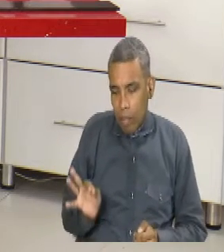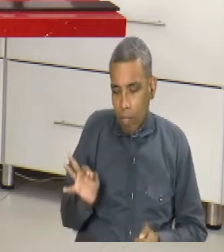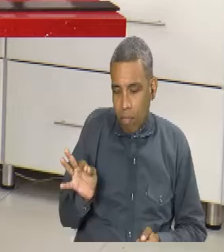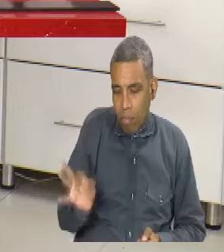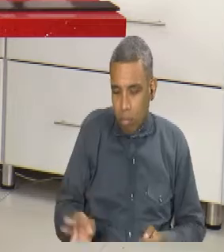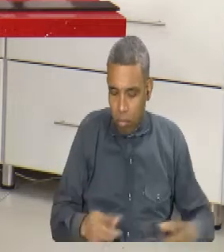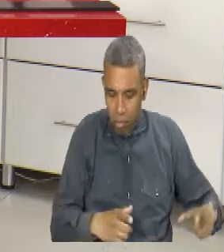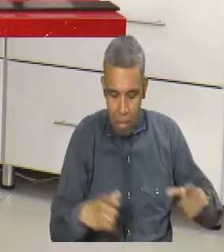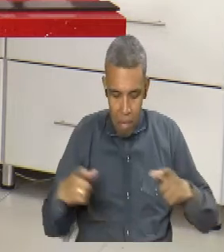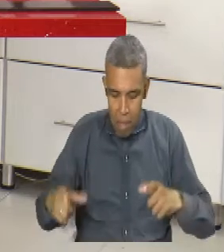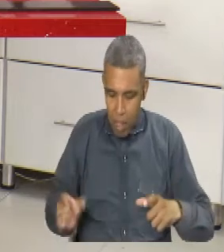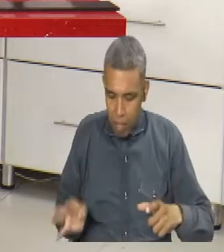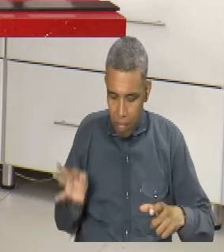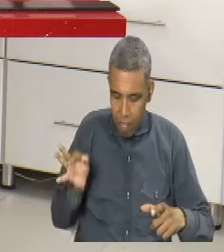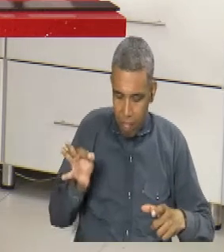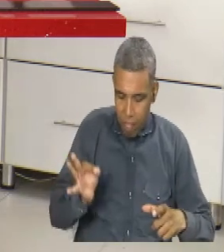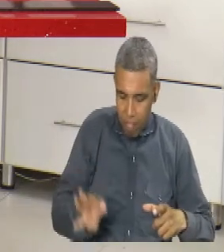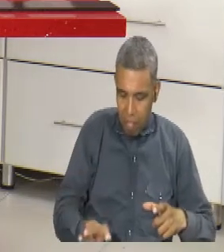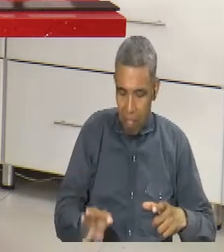y dejamos las otras ahí.